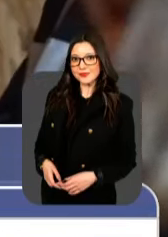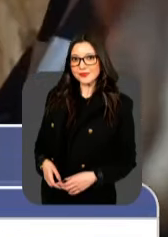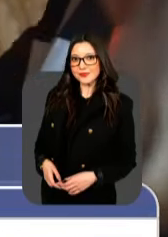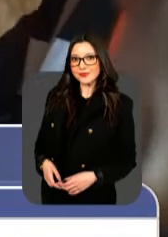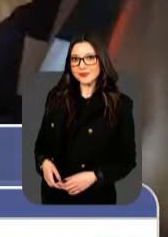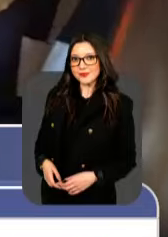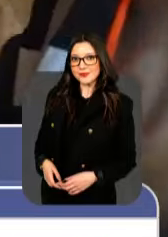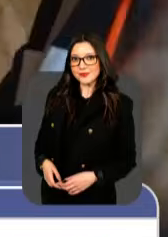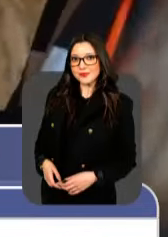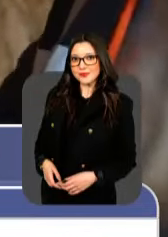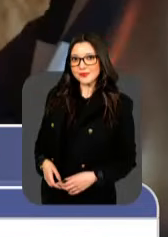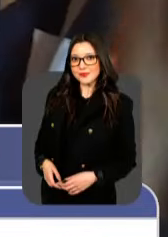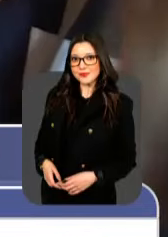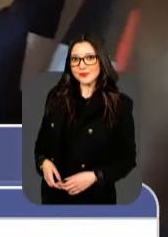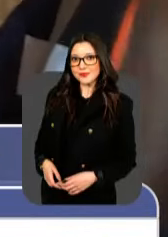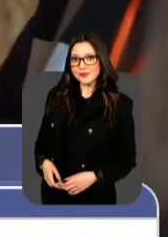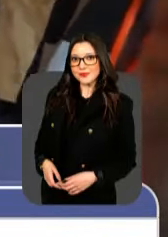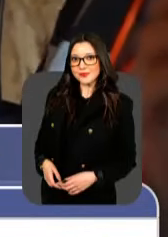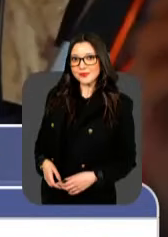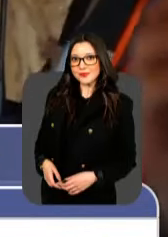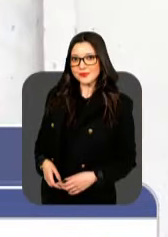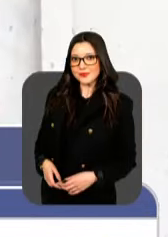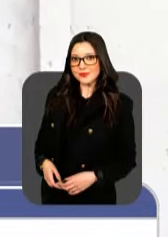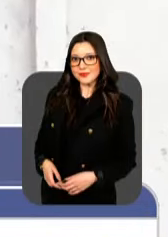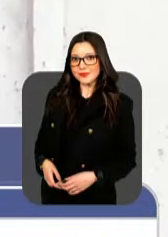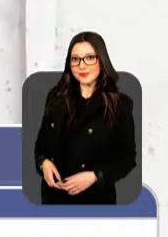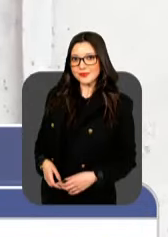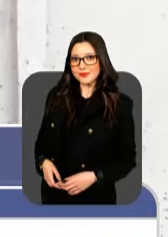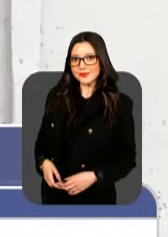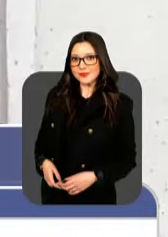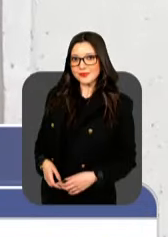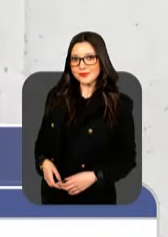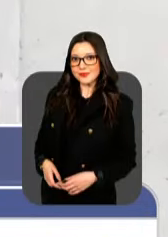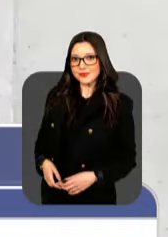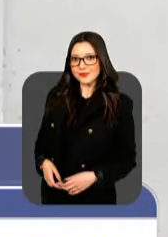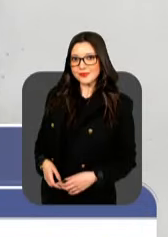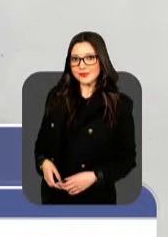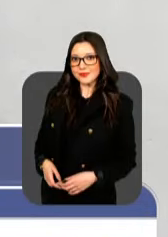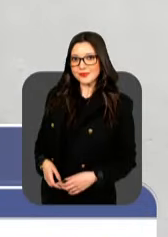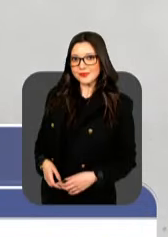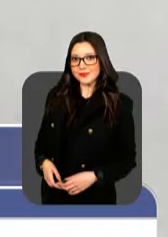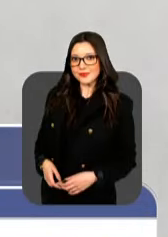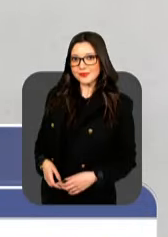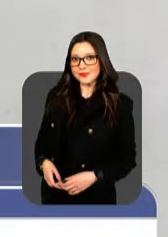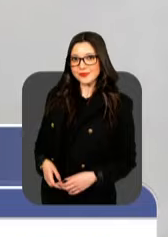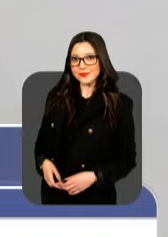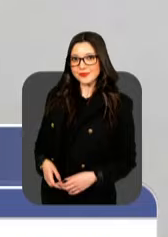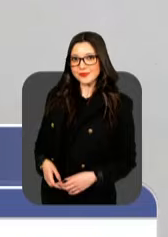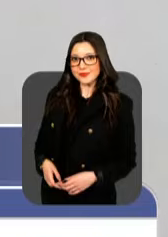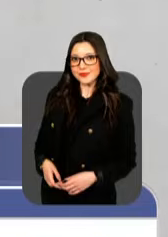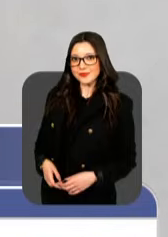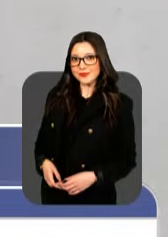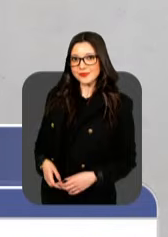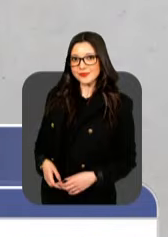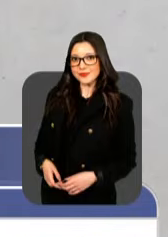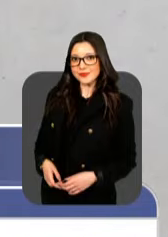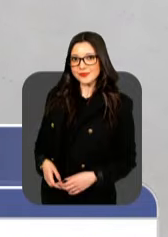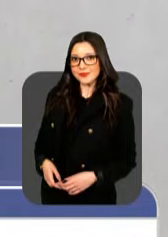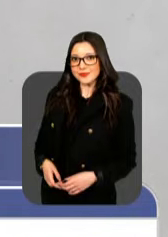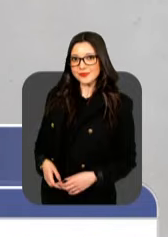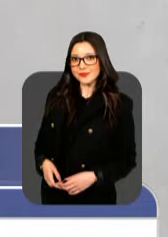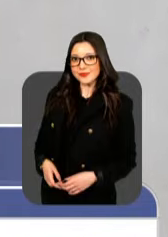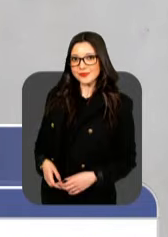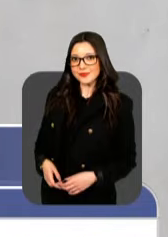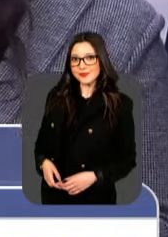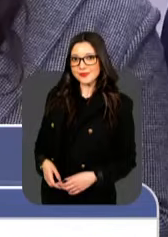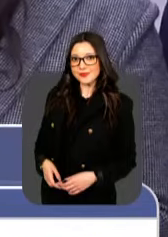han resistido la posibilidad de que se pueda entregar, se pueda realizar esta sesión especial.